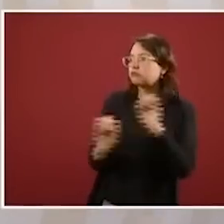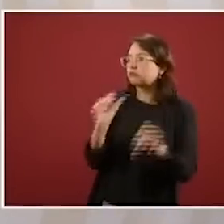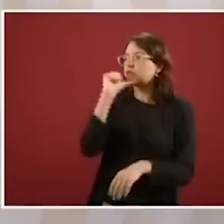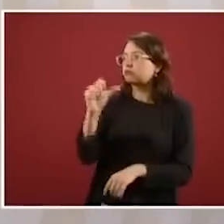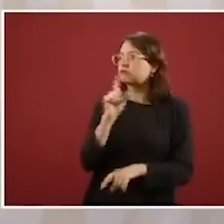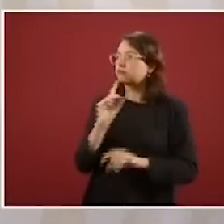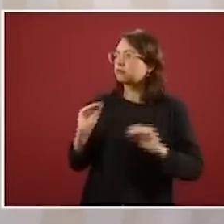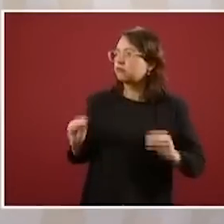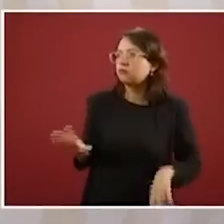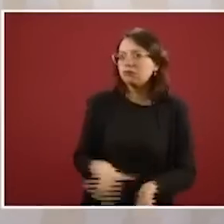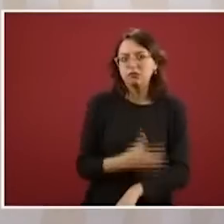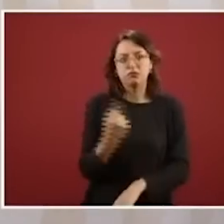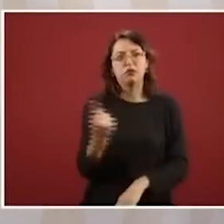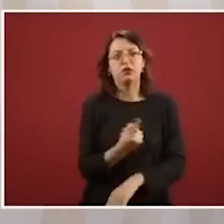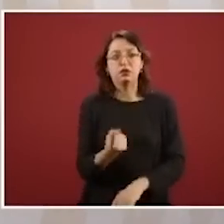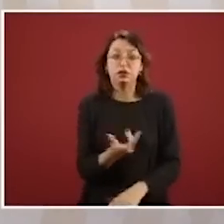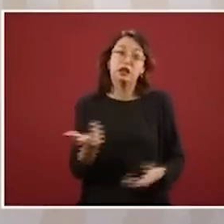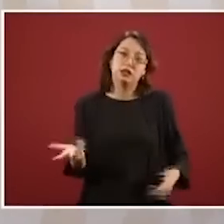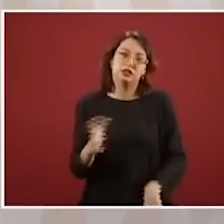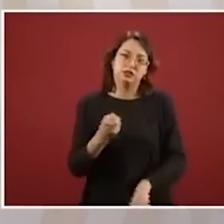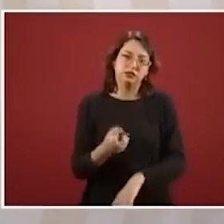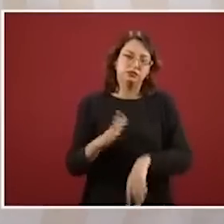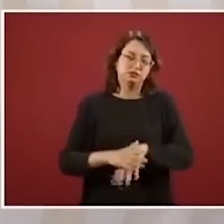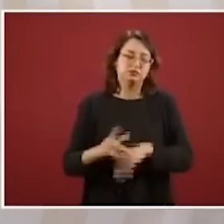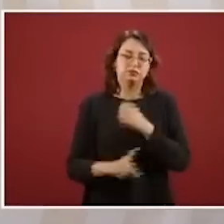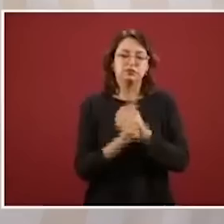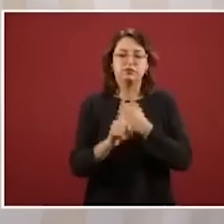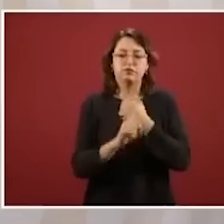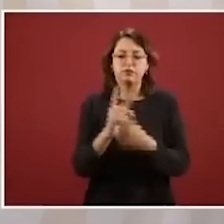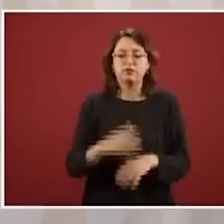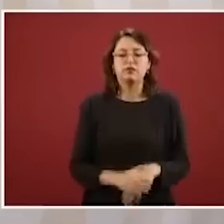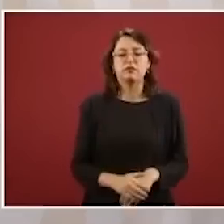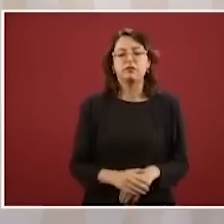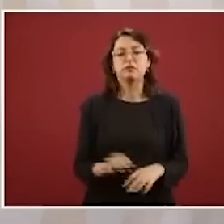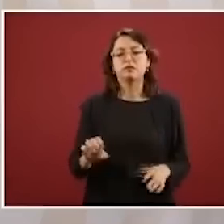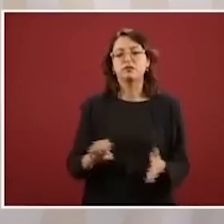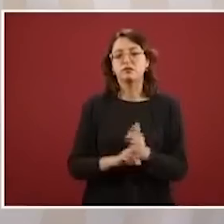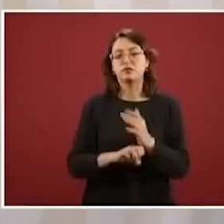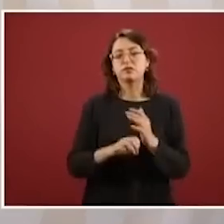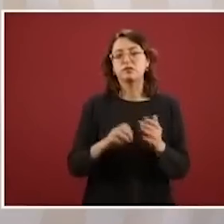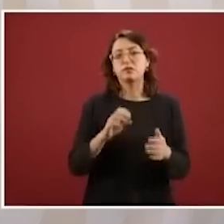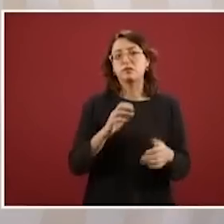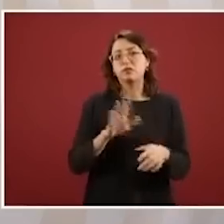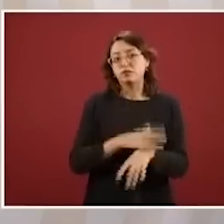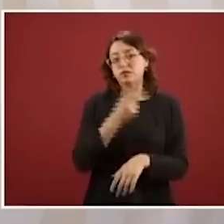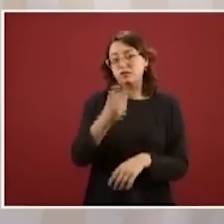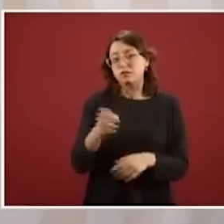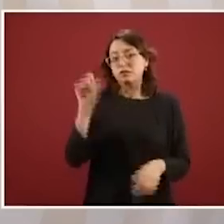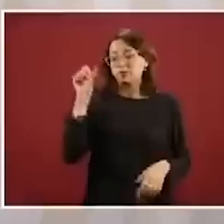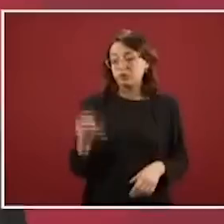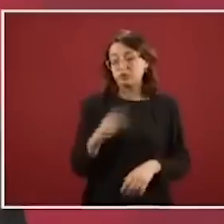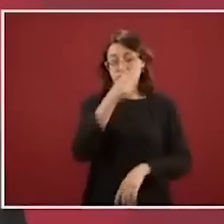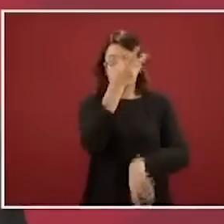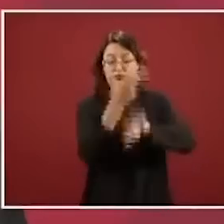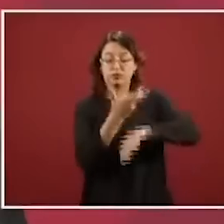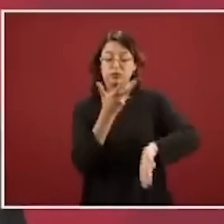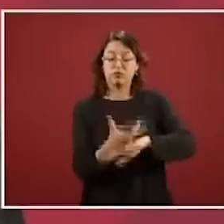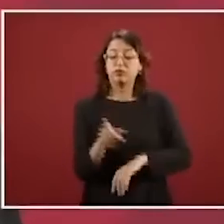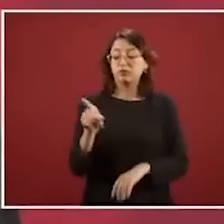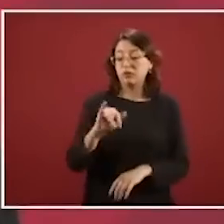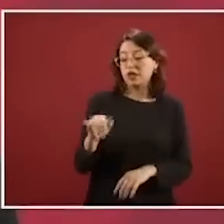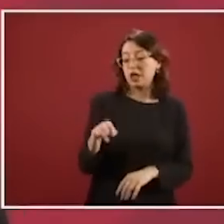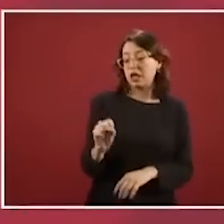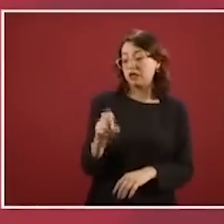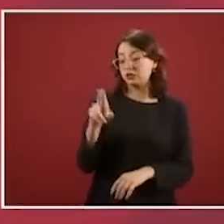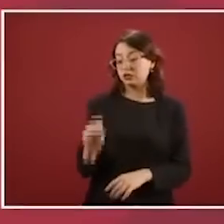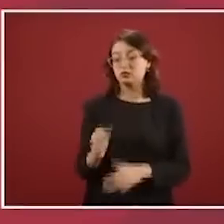Ahí sí estaría serio. Entonces, el día de hoy está Jesús Seade en Estados Unidos diciendo exactamente lo que les acabo